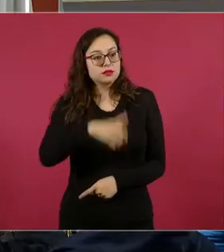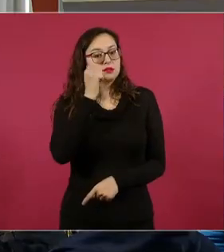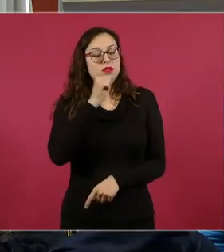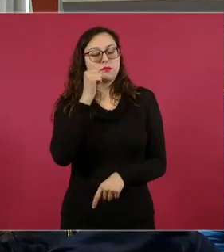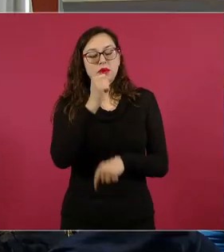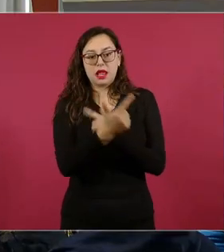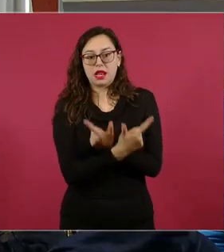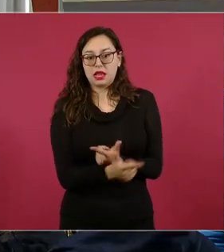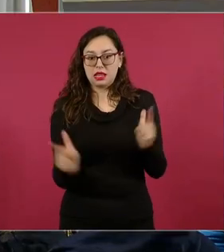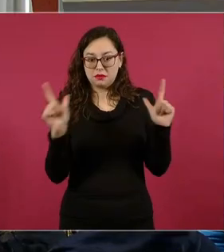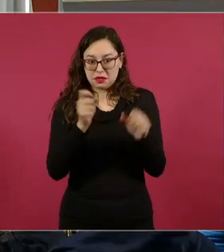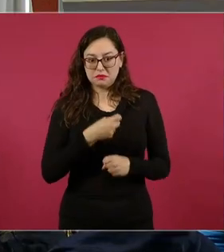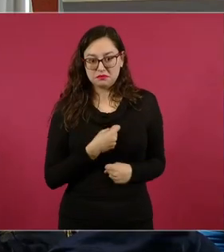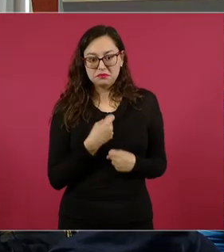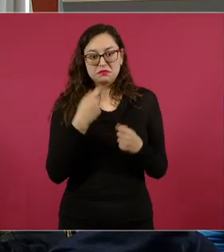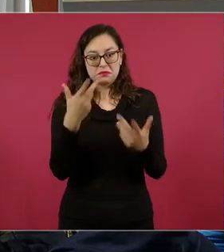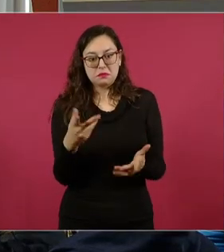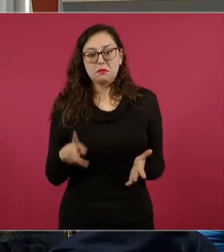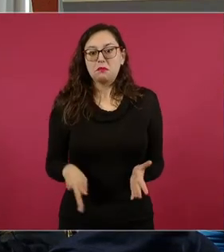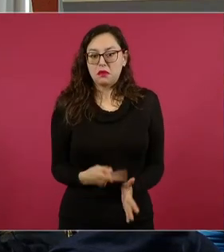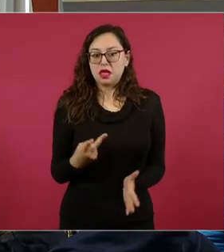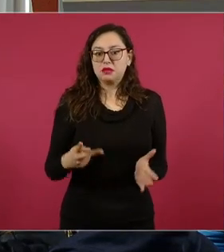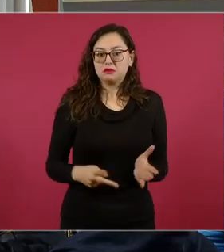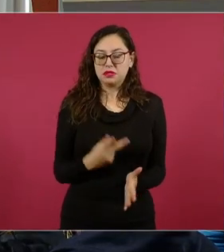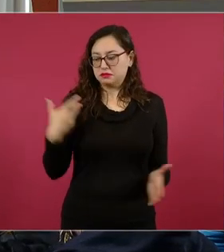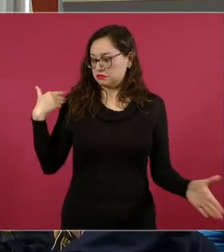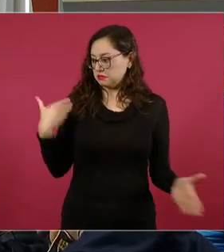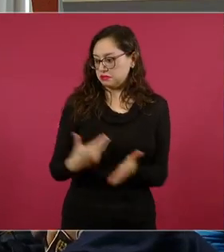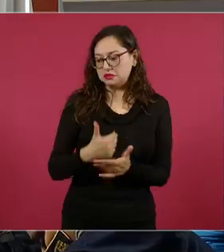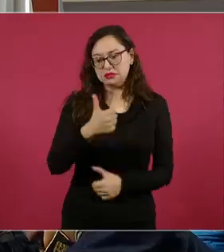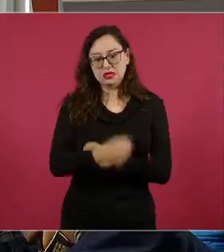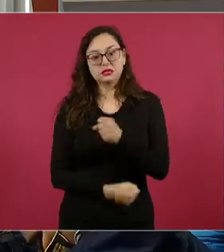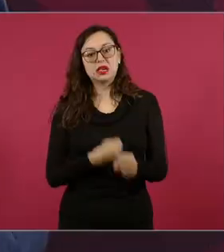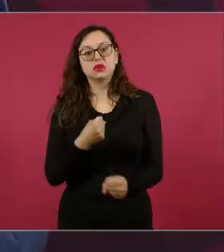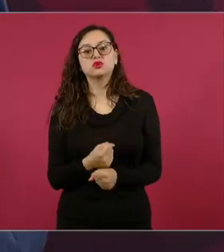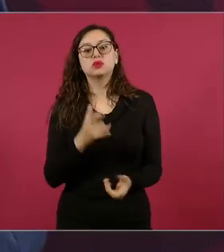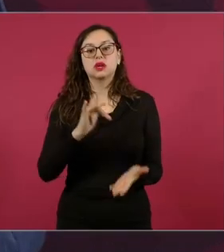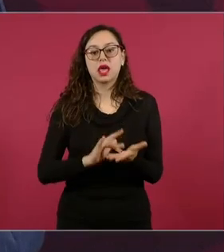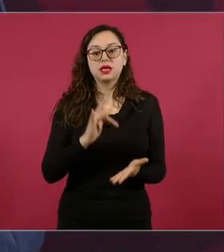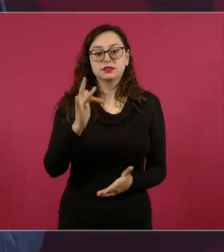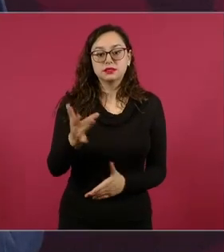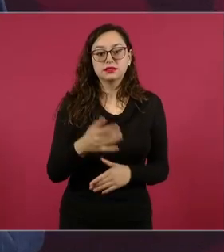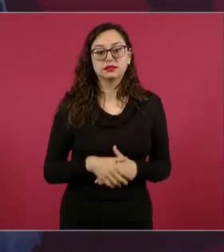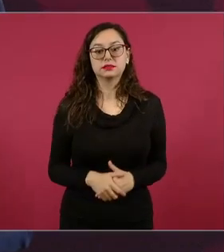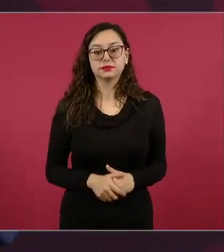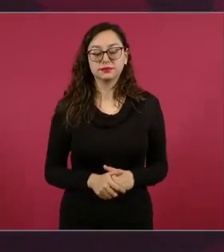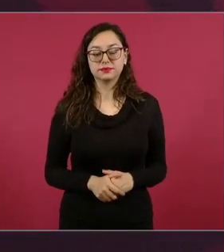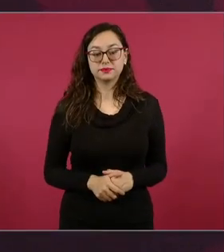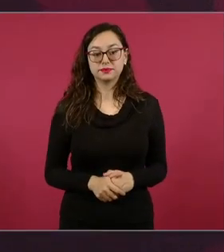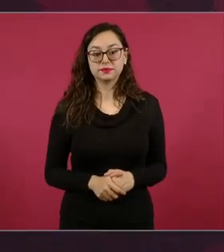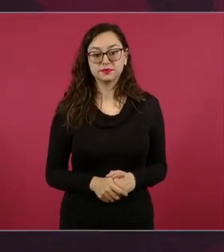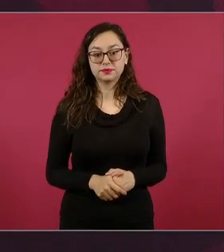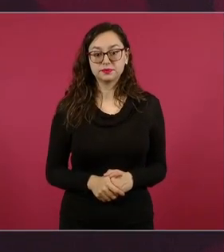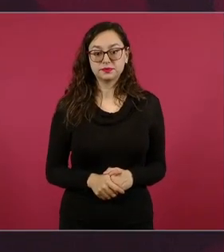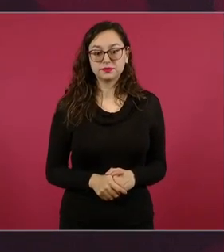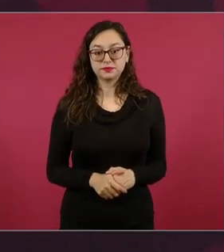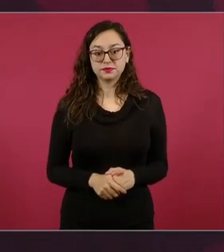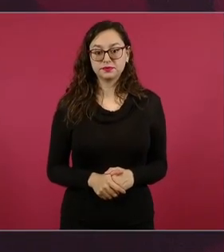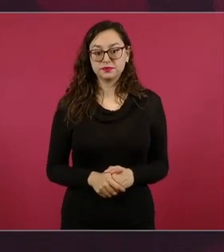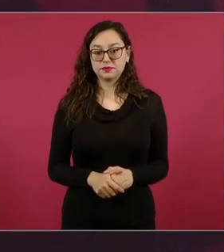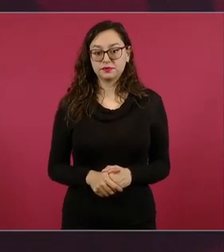este y todos los casos que hemos expuesto en su sexenio. Gracias, presidente. Sí. Mira, yo creo que se avanzó